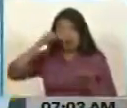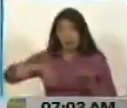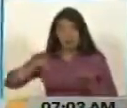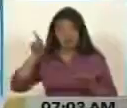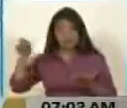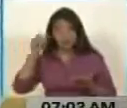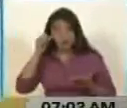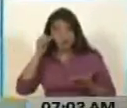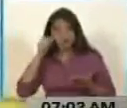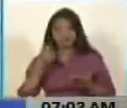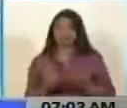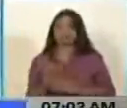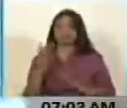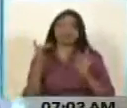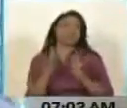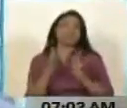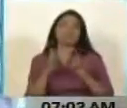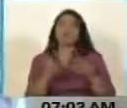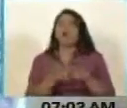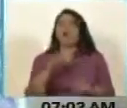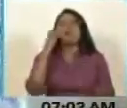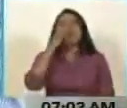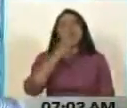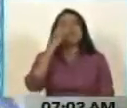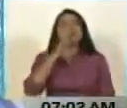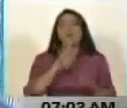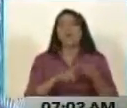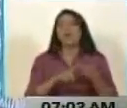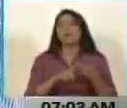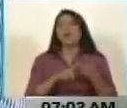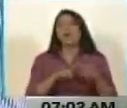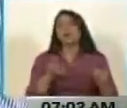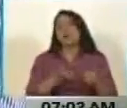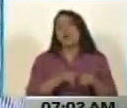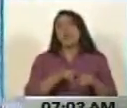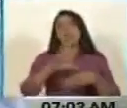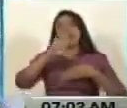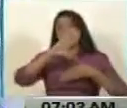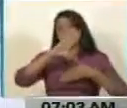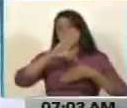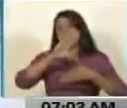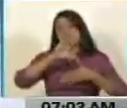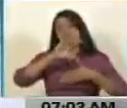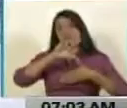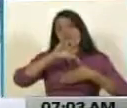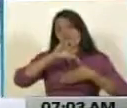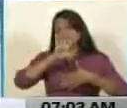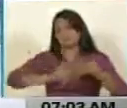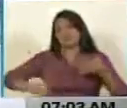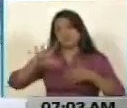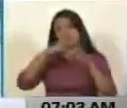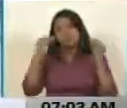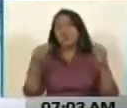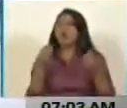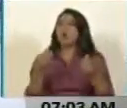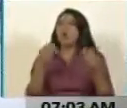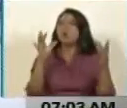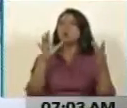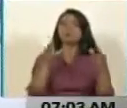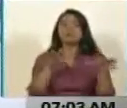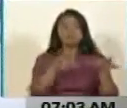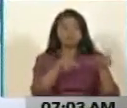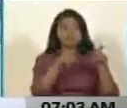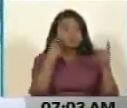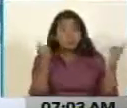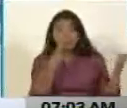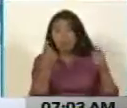se genera el circuito. Igual con Europa, igual con desde norte hasta el Argentina. ¿Cómo hicieron para captar esas 180 agrupaciones?